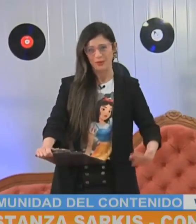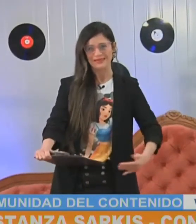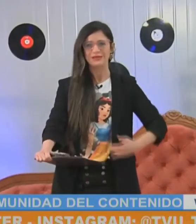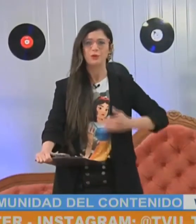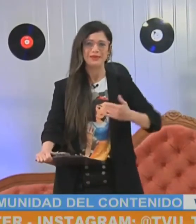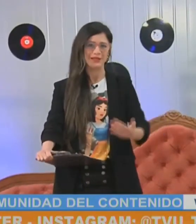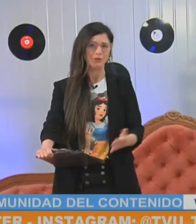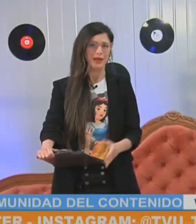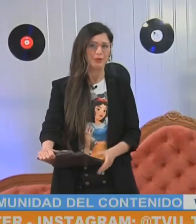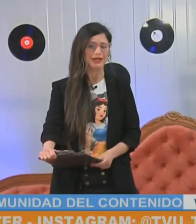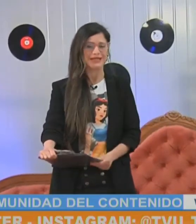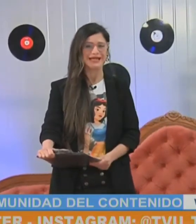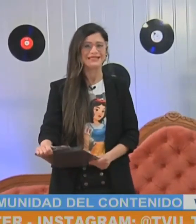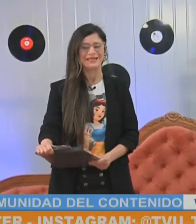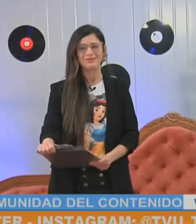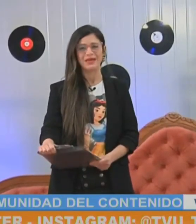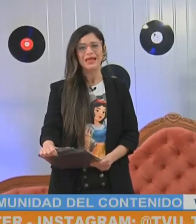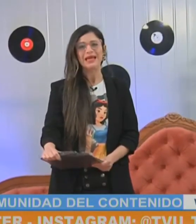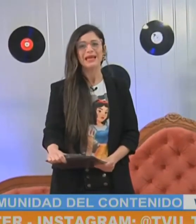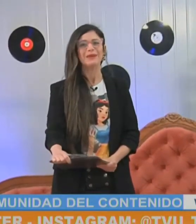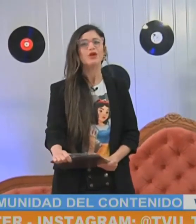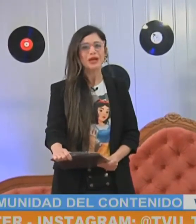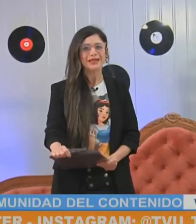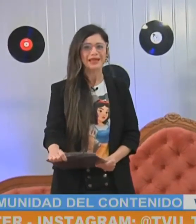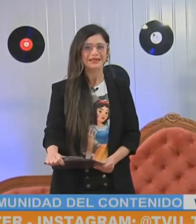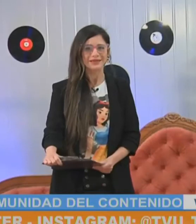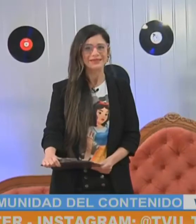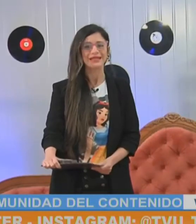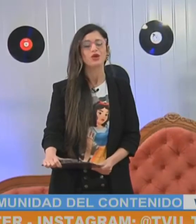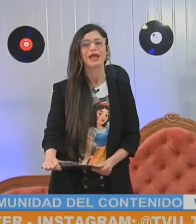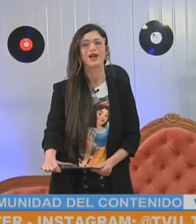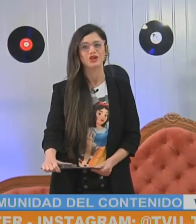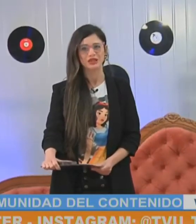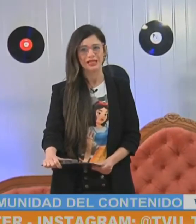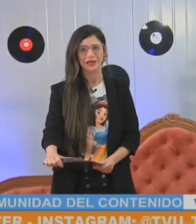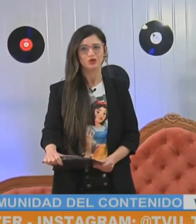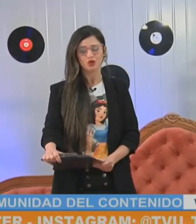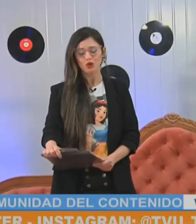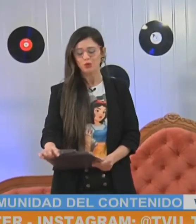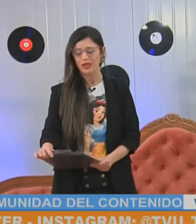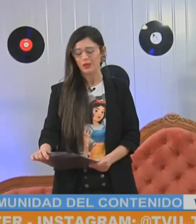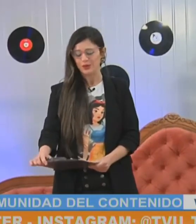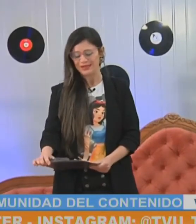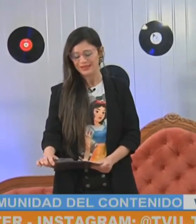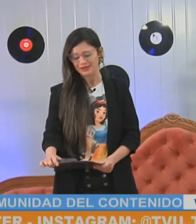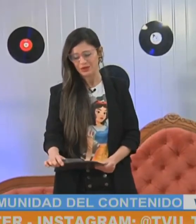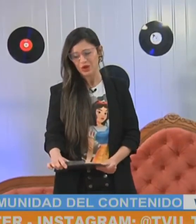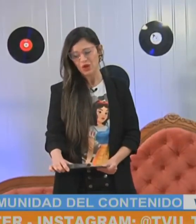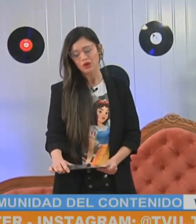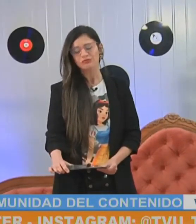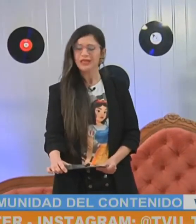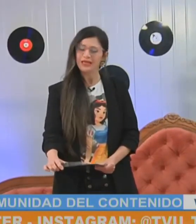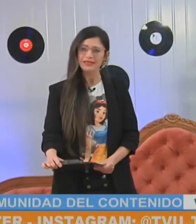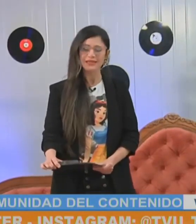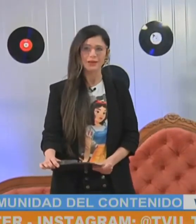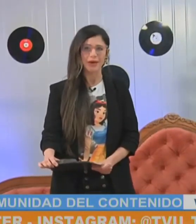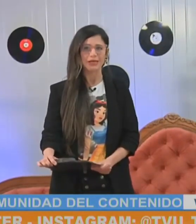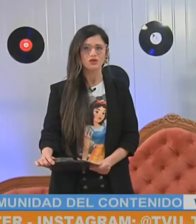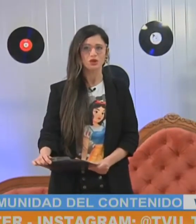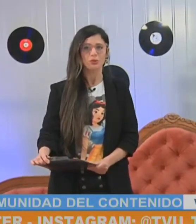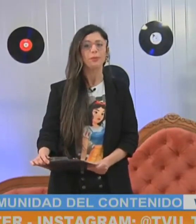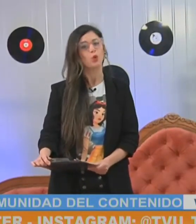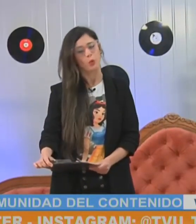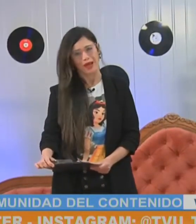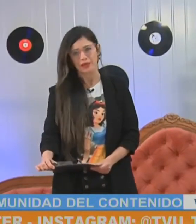dando pasito a pasito para poder entregarles siempre la mejor alternativa, ¿cierto?, en contenidos. Hoy, un día lunes, ¿cierto?, un día 15 de